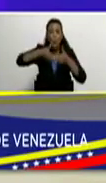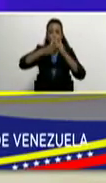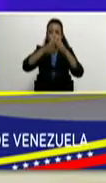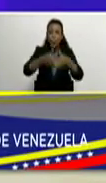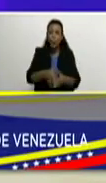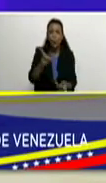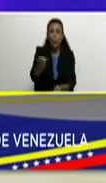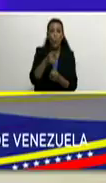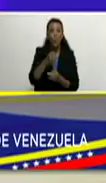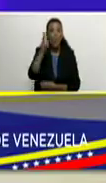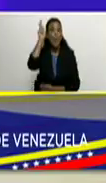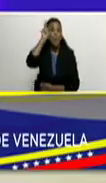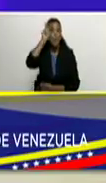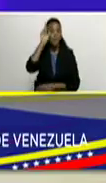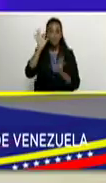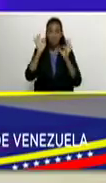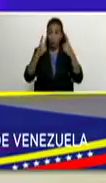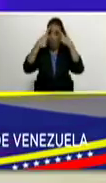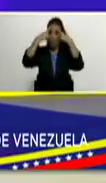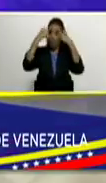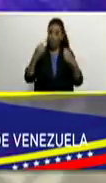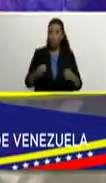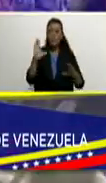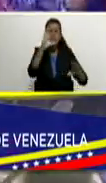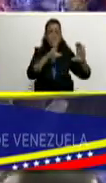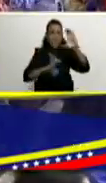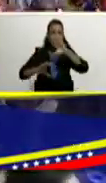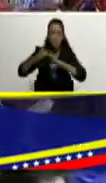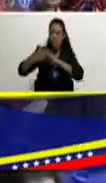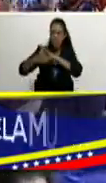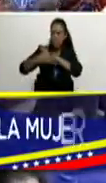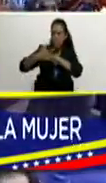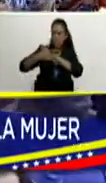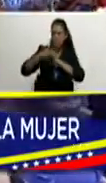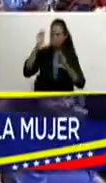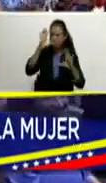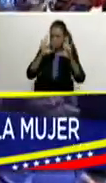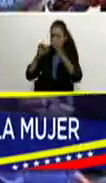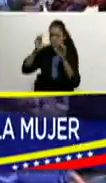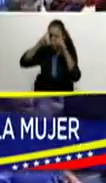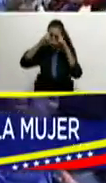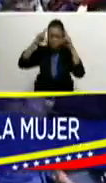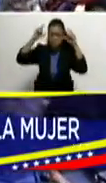a la mujer profesional, a la mujer científica,